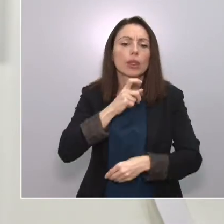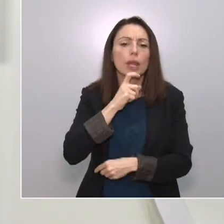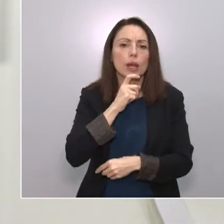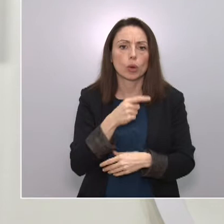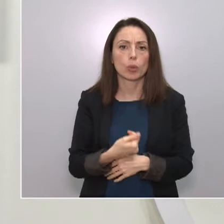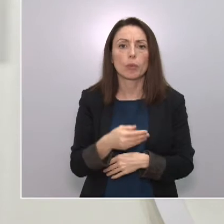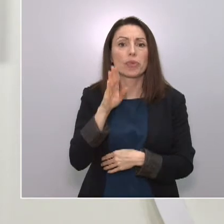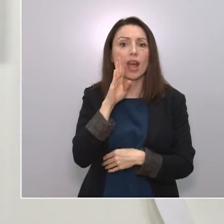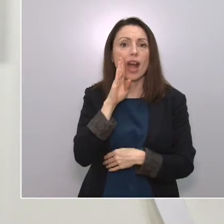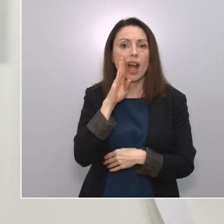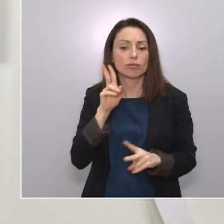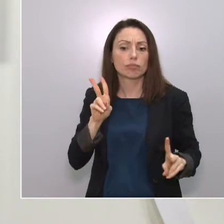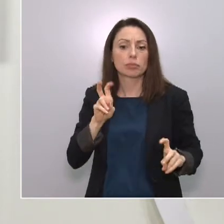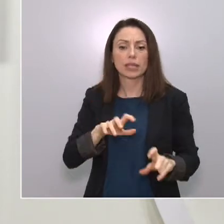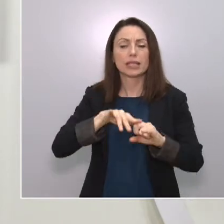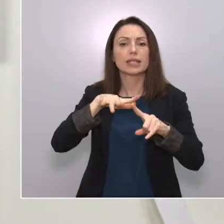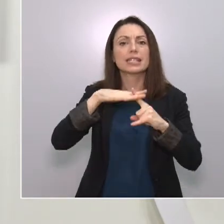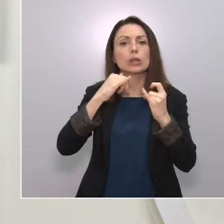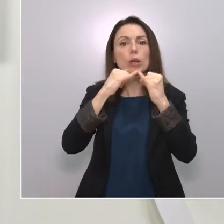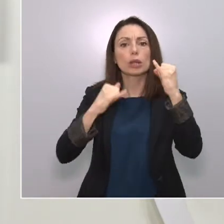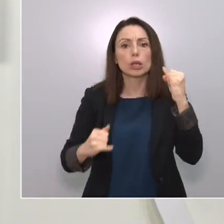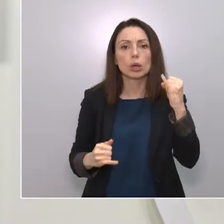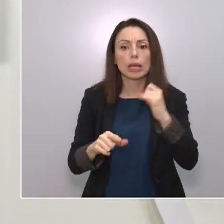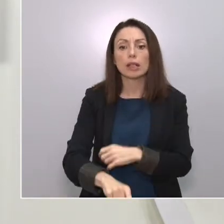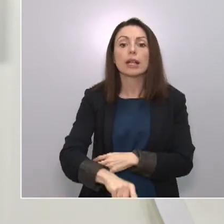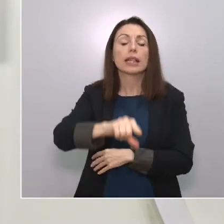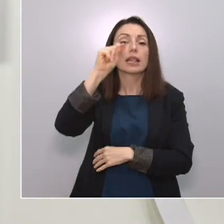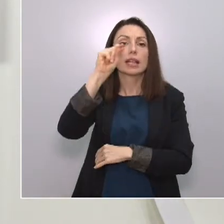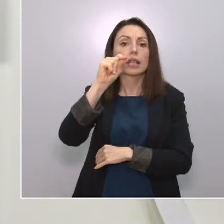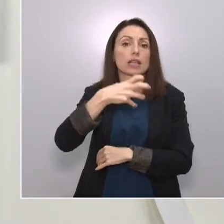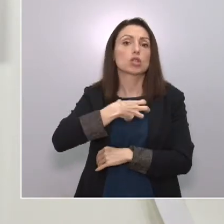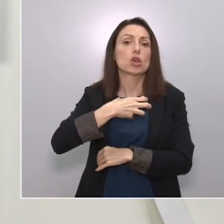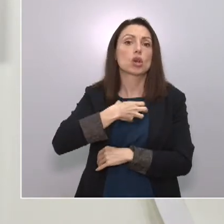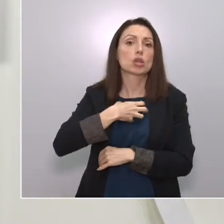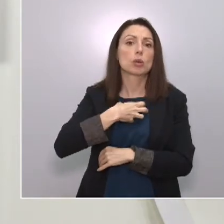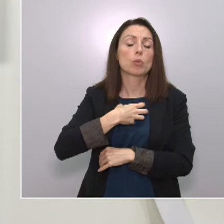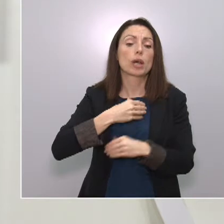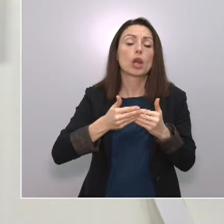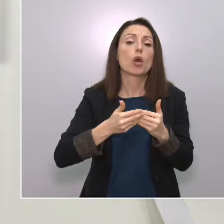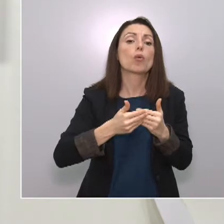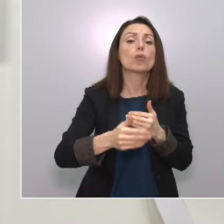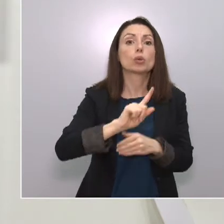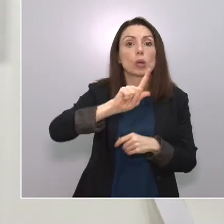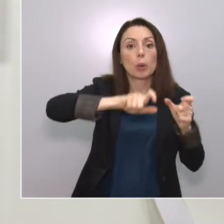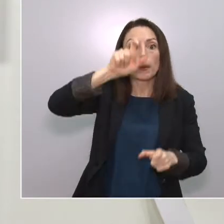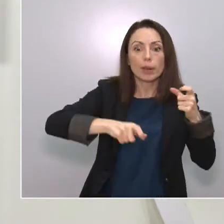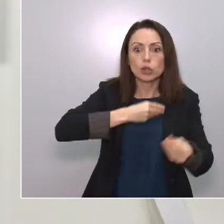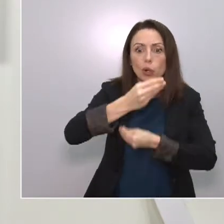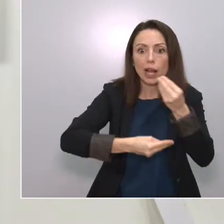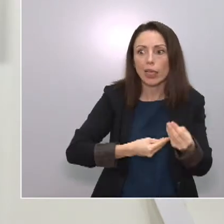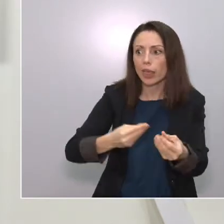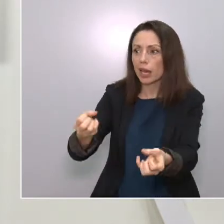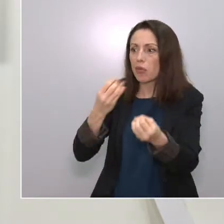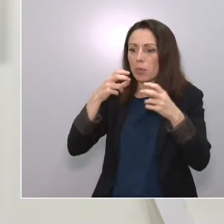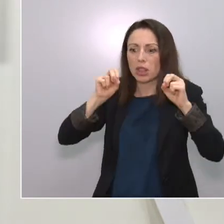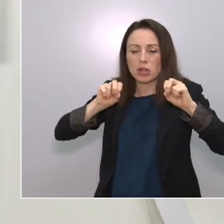Lo he dicho desde el principio de esta crisis. No se pueden tomar decisiones y esperar a que quienes las tengan que aplicar no sean informados